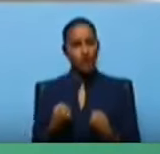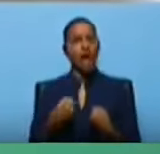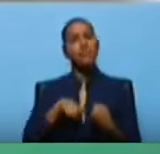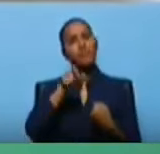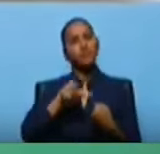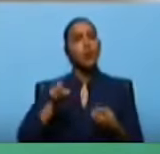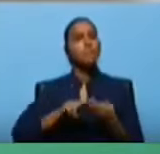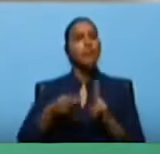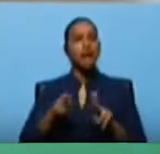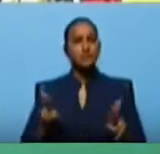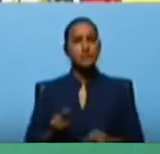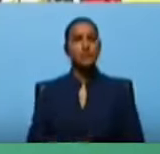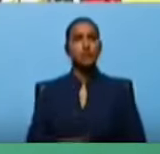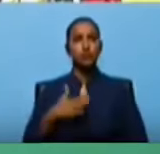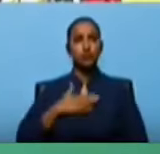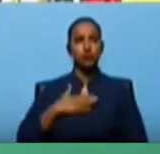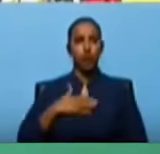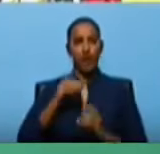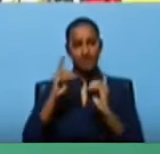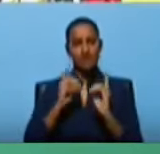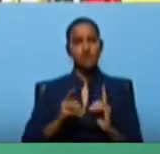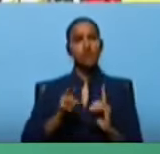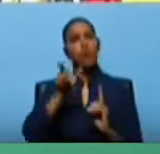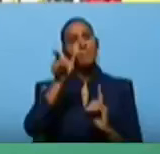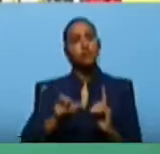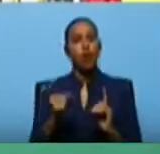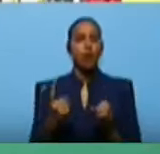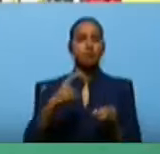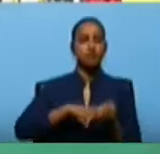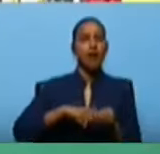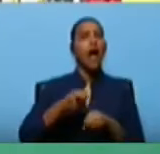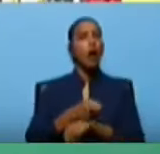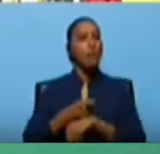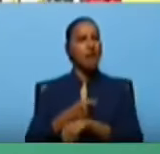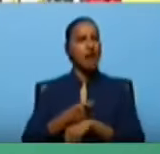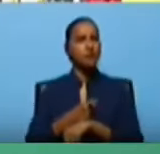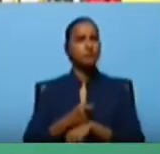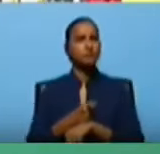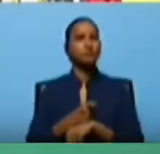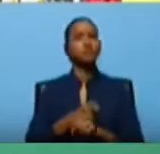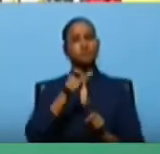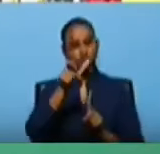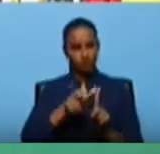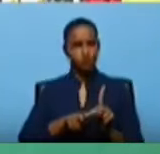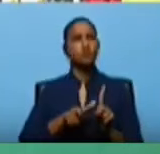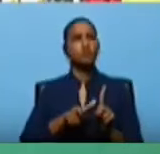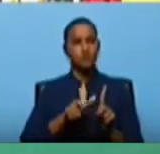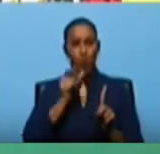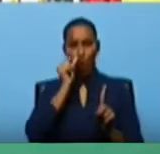paz, he decidido incorporar al gobierno a un compañero cuarto